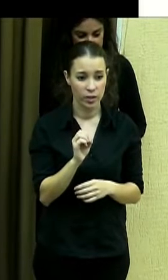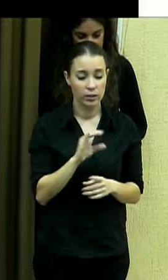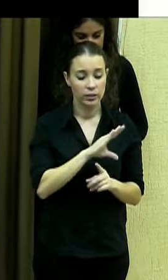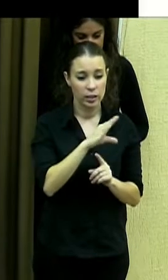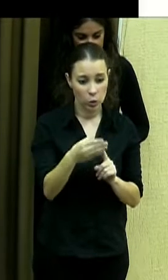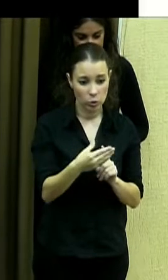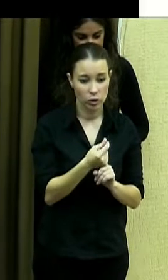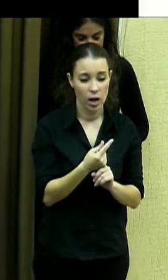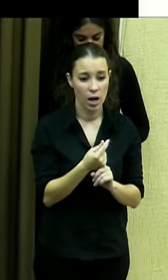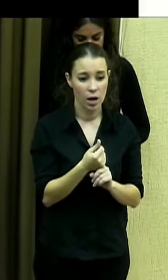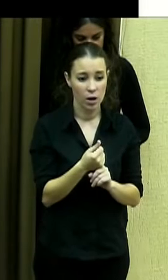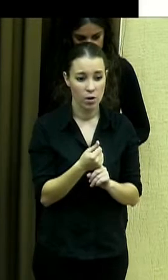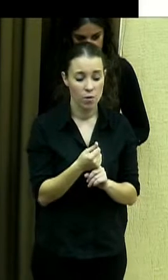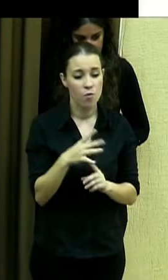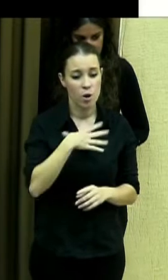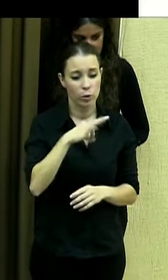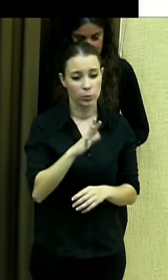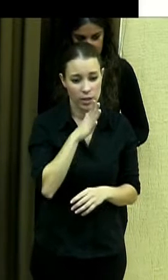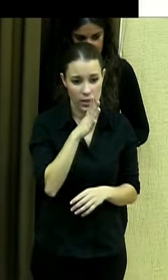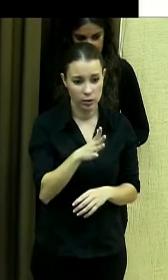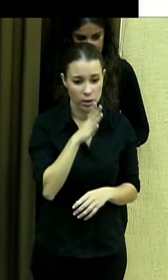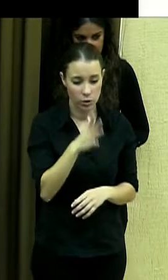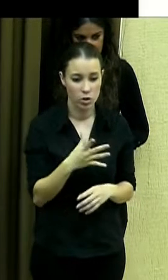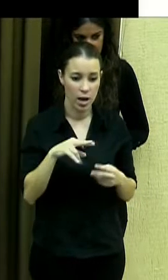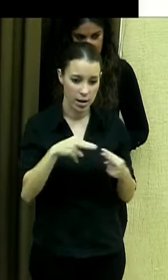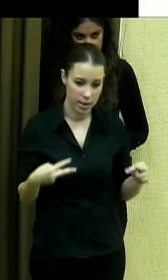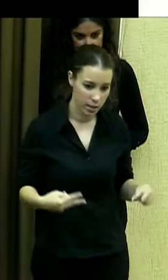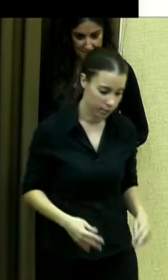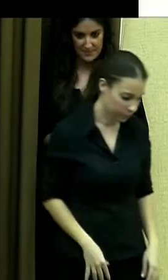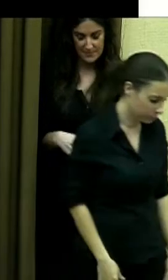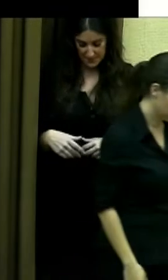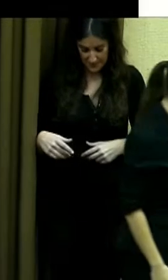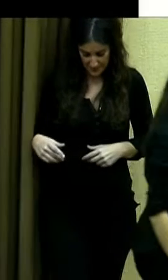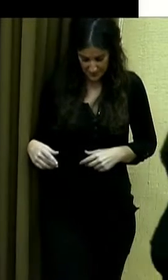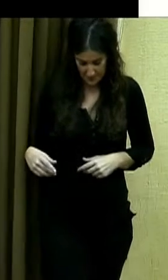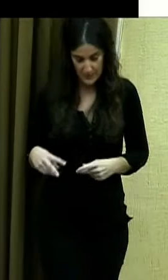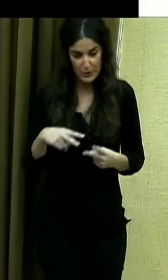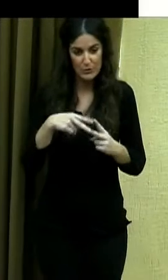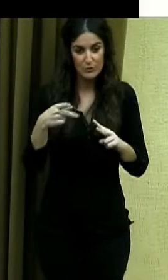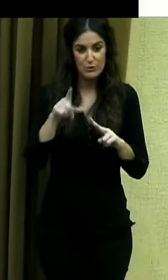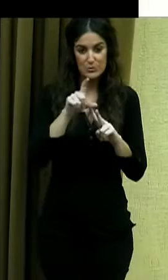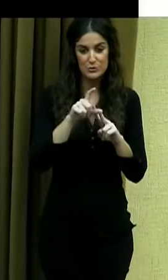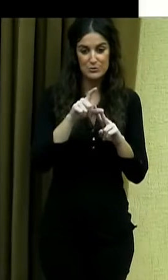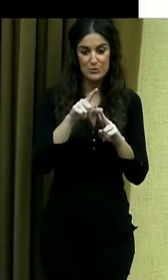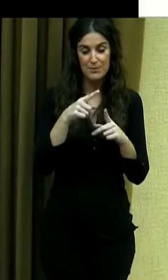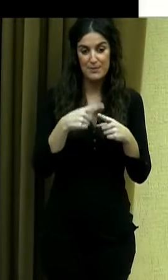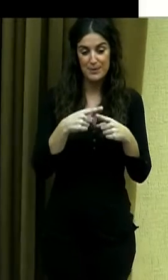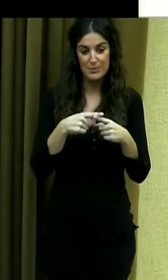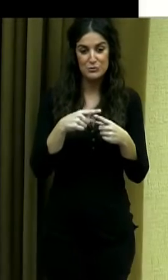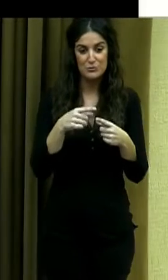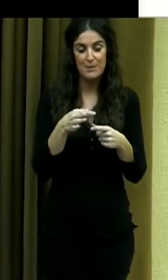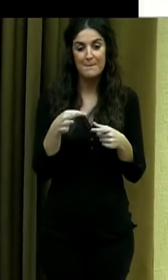encontrar una posible causa de etiología genética. Las cromosomopatías, quiero